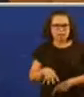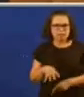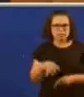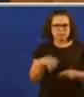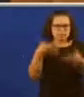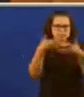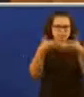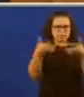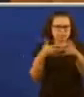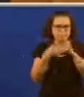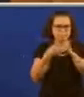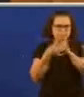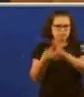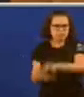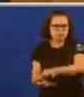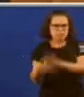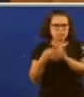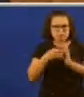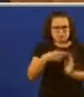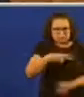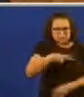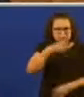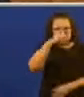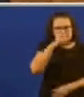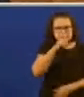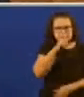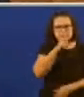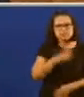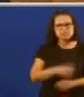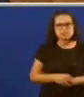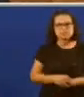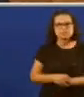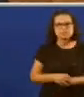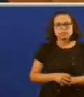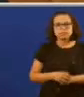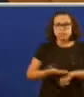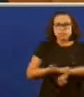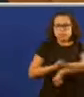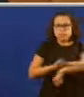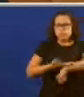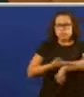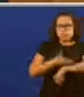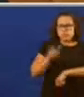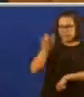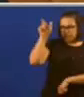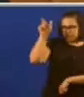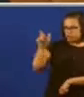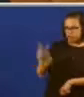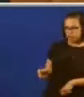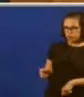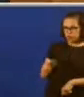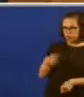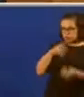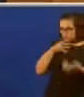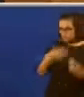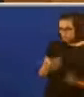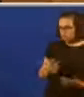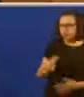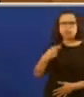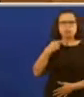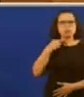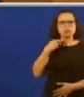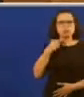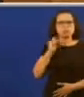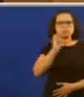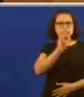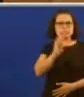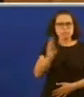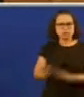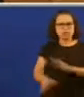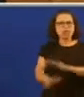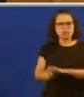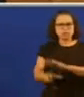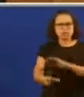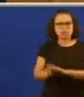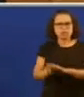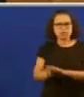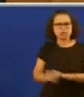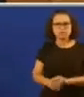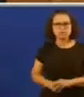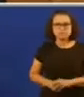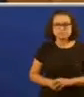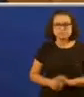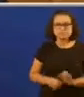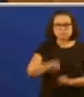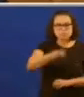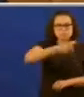fiscalía. Lembran, ese ministro segue sendo agora mesmo deputado do Partido Popular. E son